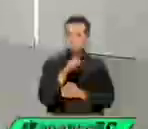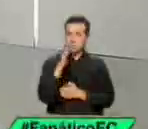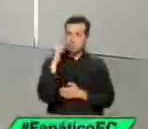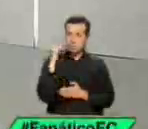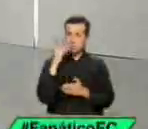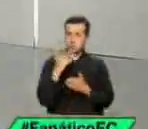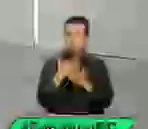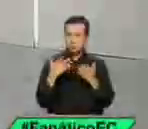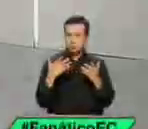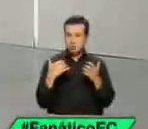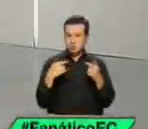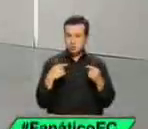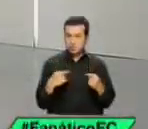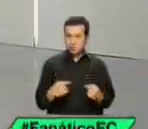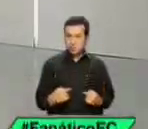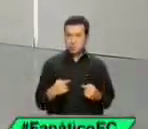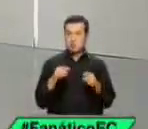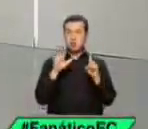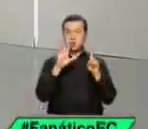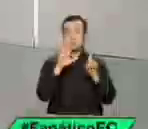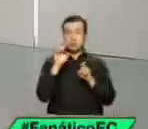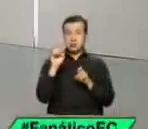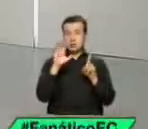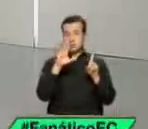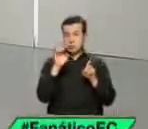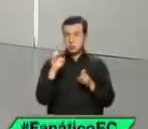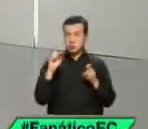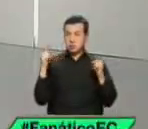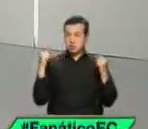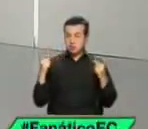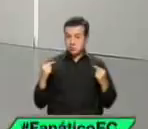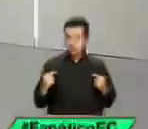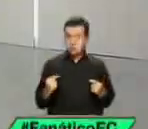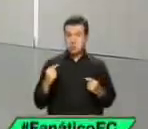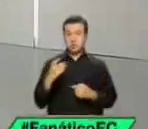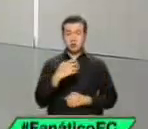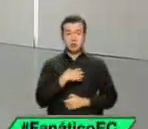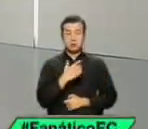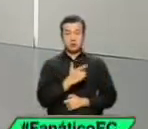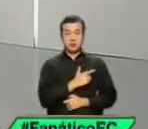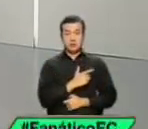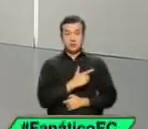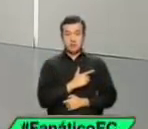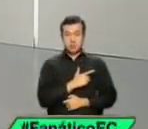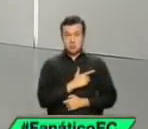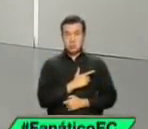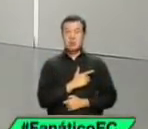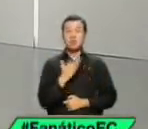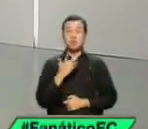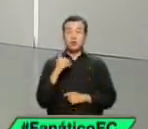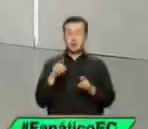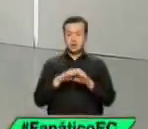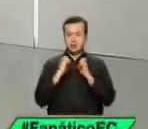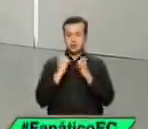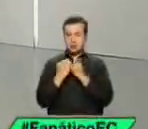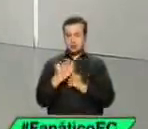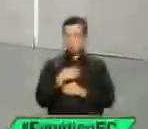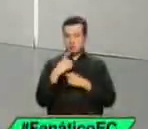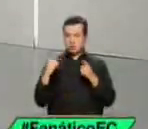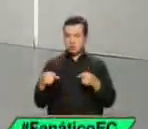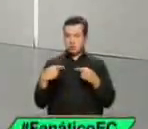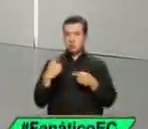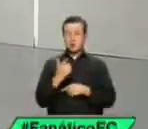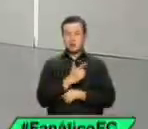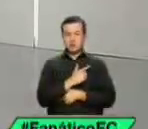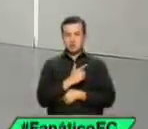de este tipo de partidos, han sido más de 60 las ocasiones en que se han enfrentado Barcelona y Liga Deportiva Universitaria en el Estadio Monumental. Por parte de